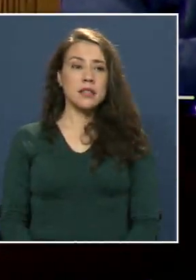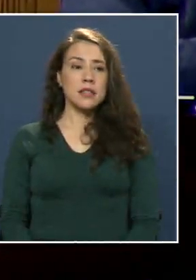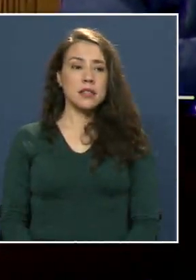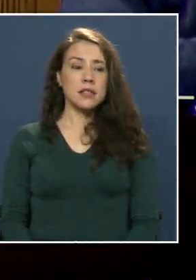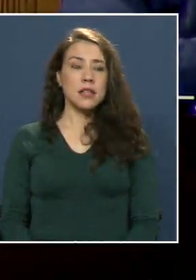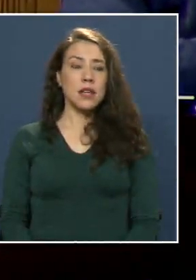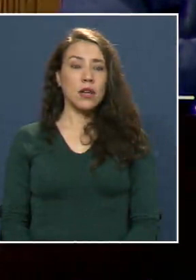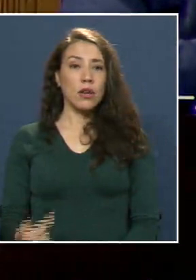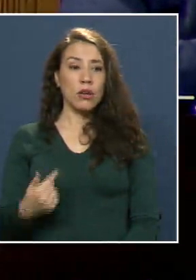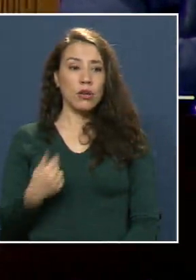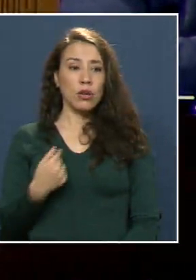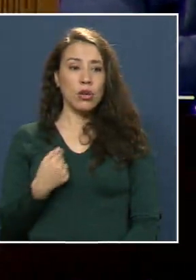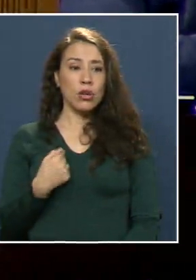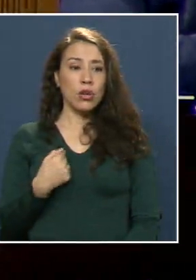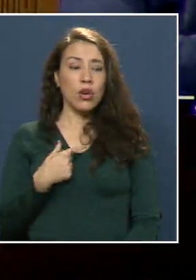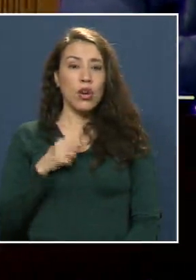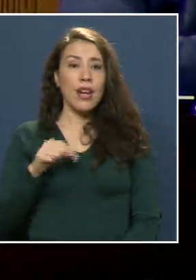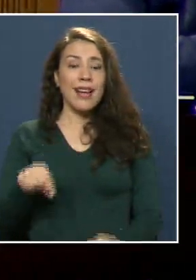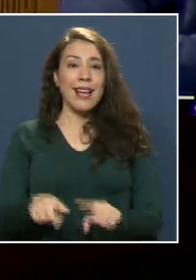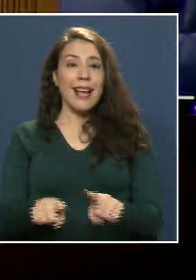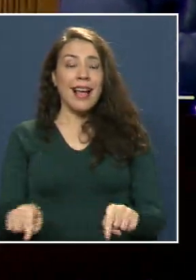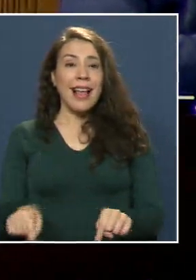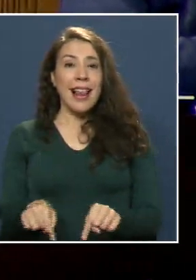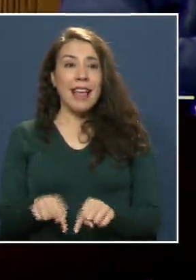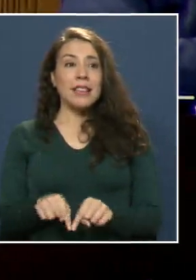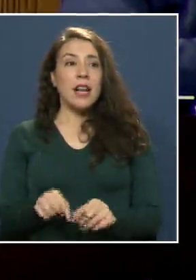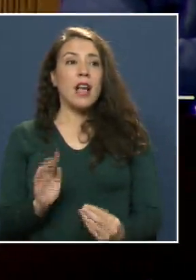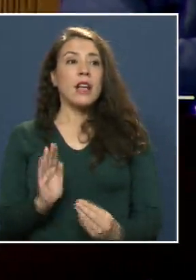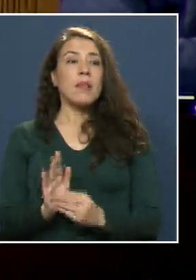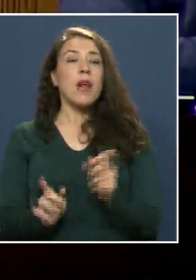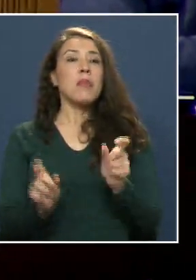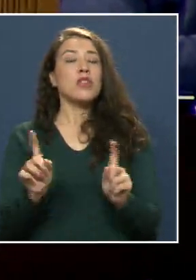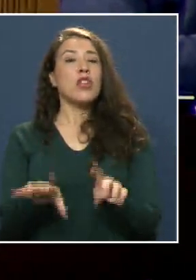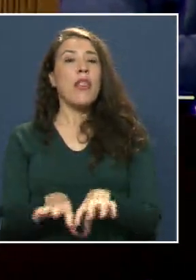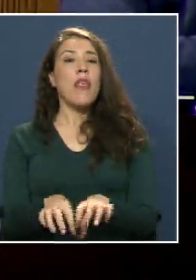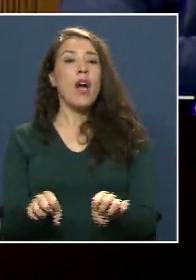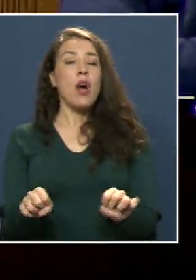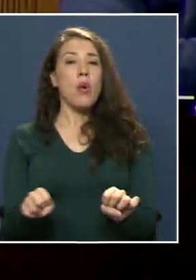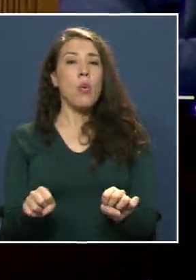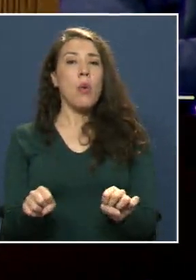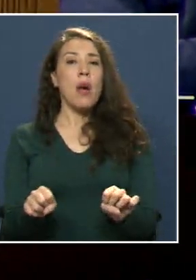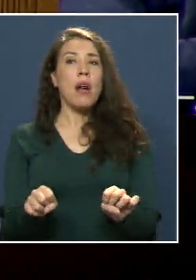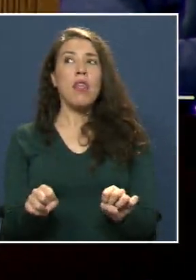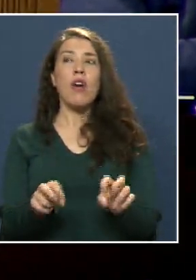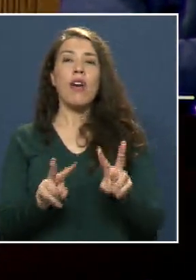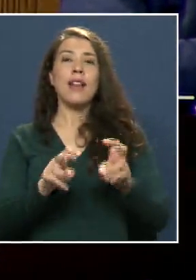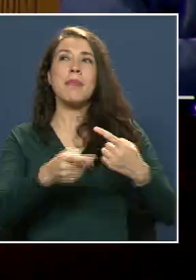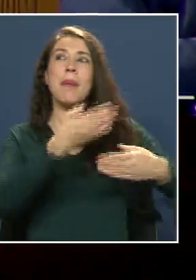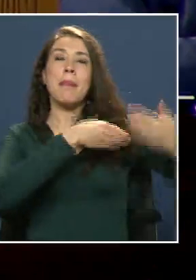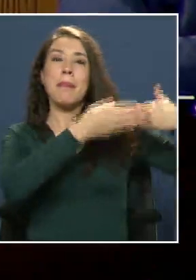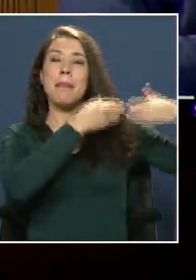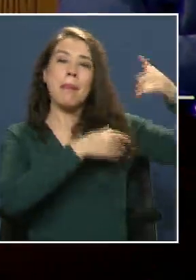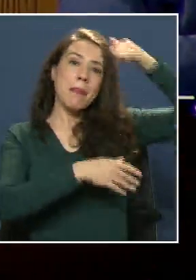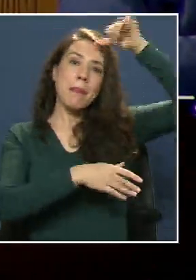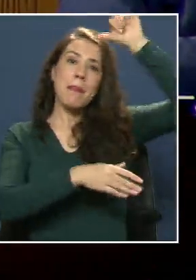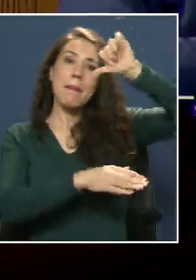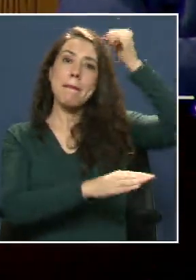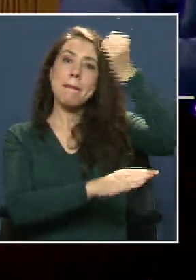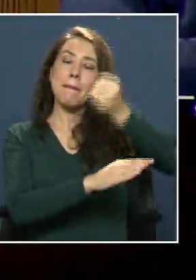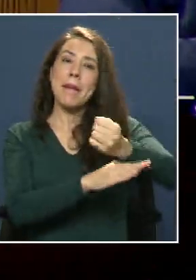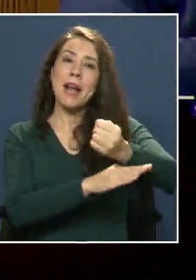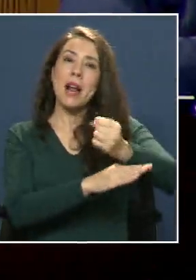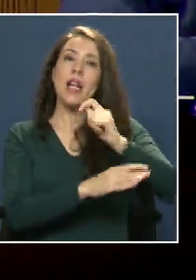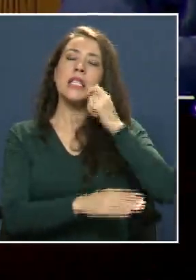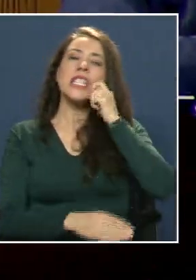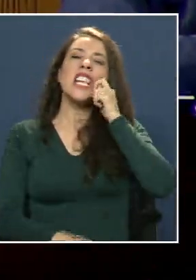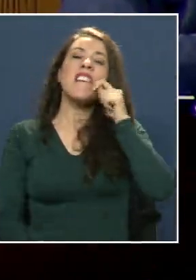Pero no quisiera que en esta sala quedara que aquellos que no están de acuerdo con la retroactividad penal